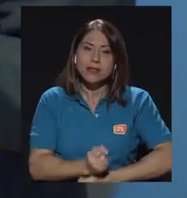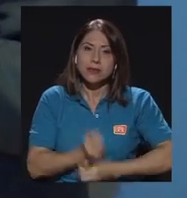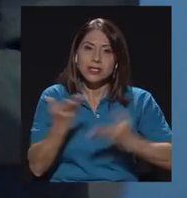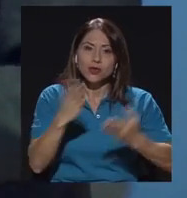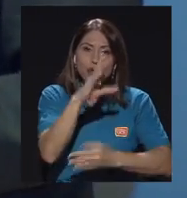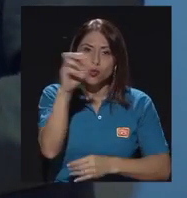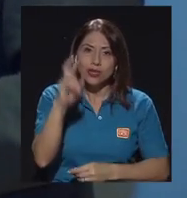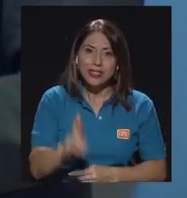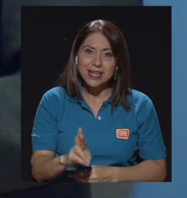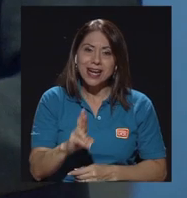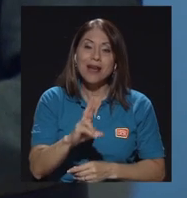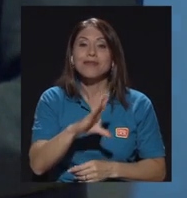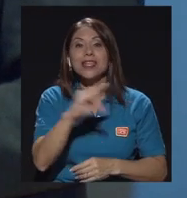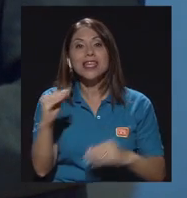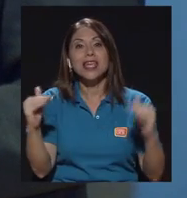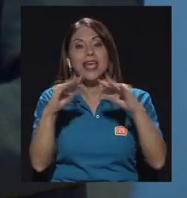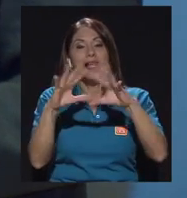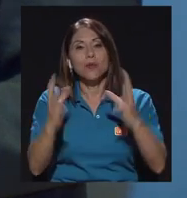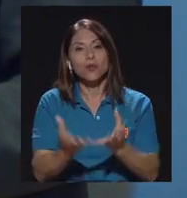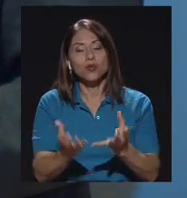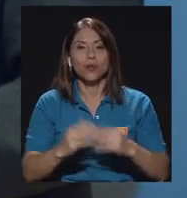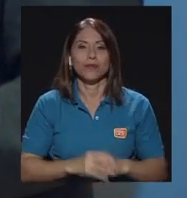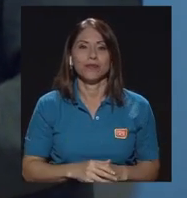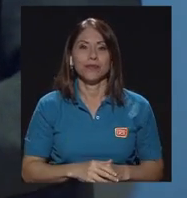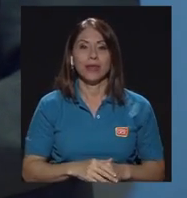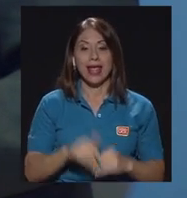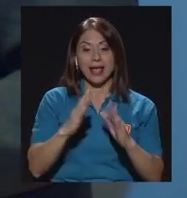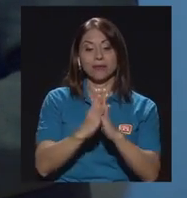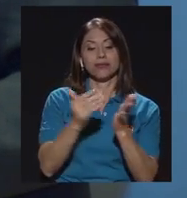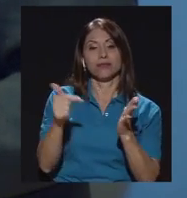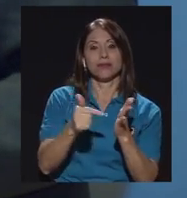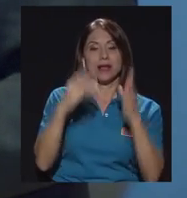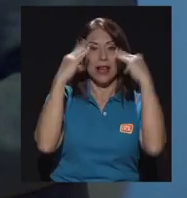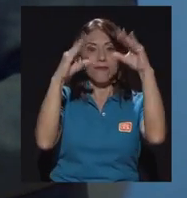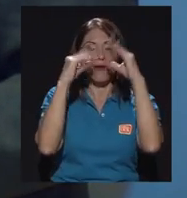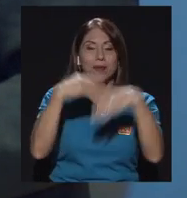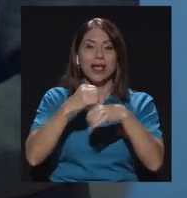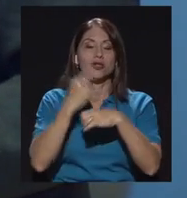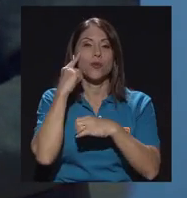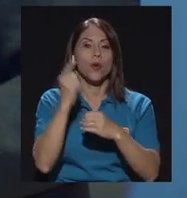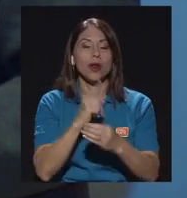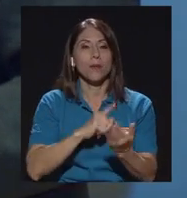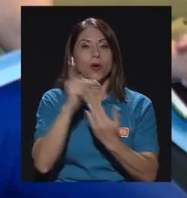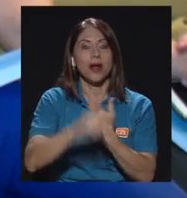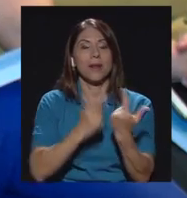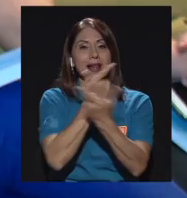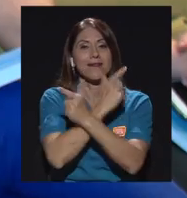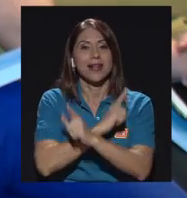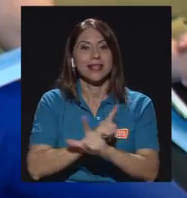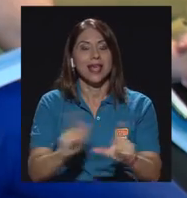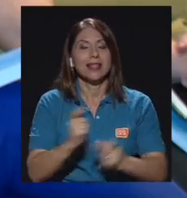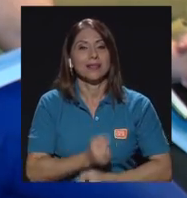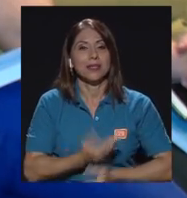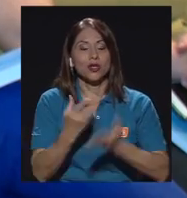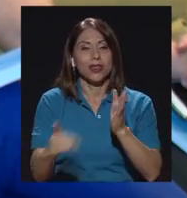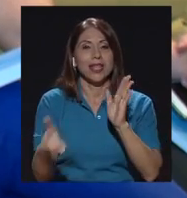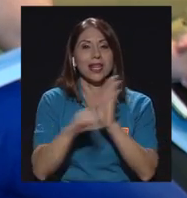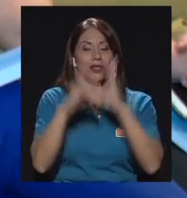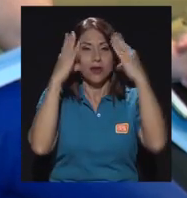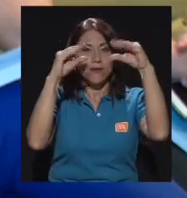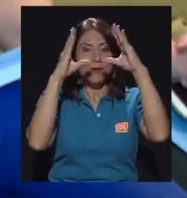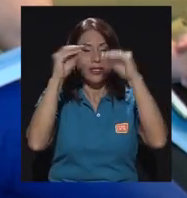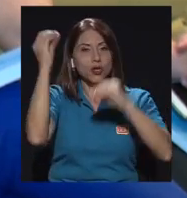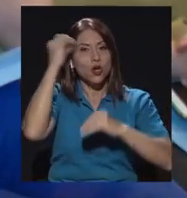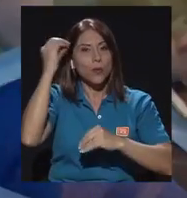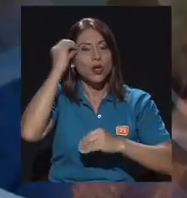en Costa Rica y en el mundo. El informe fue creado por el Programa de Libertad de Expresión, Derecho a la Información y Opinión